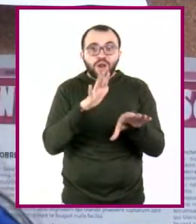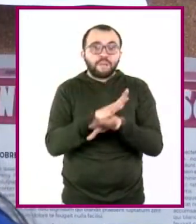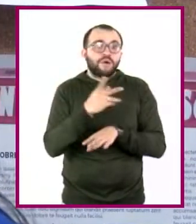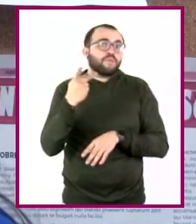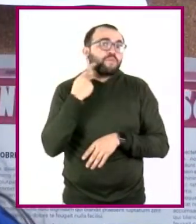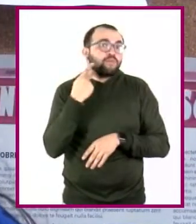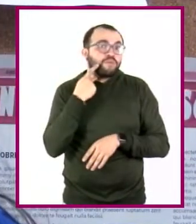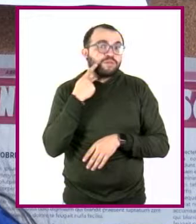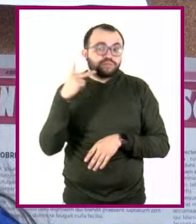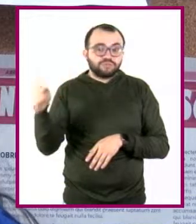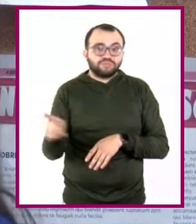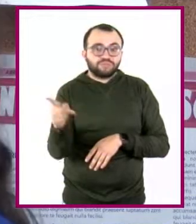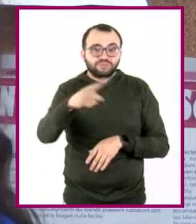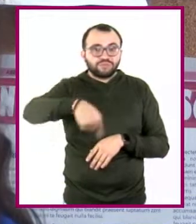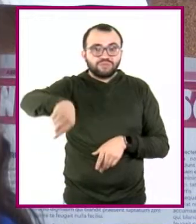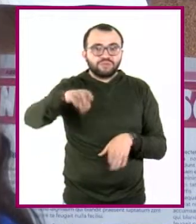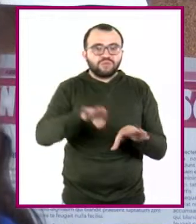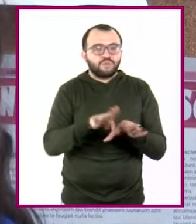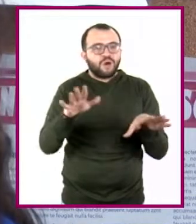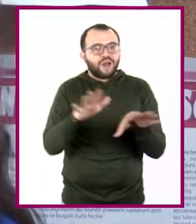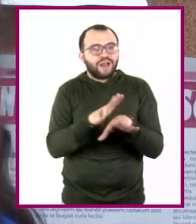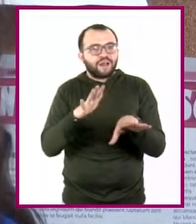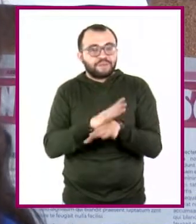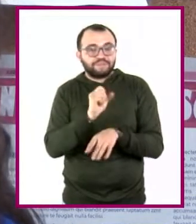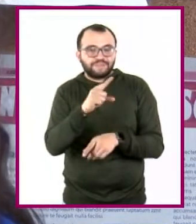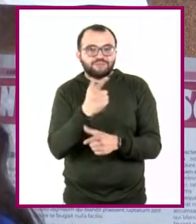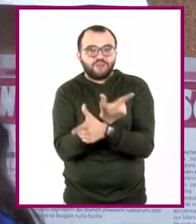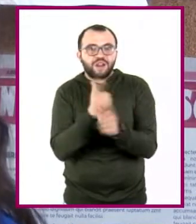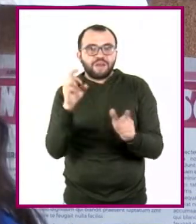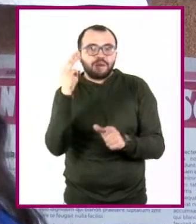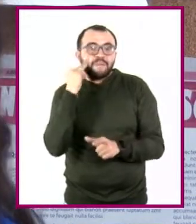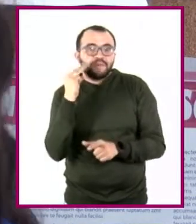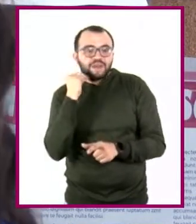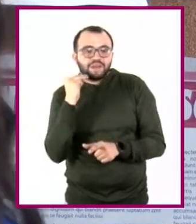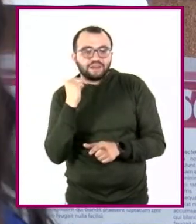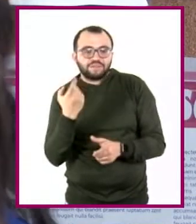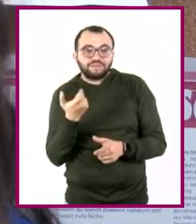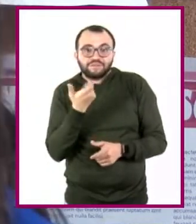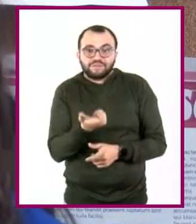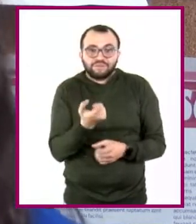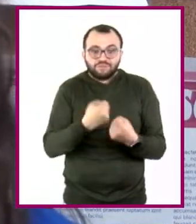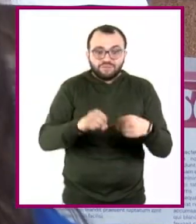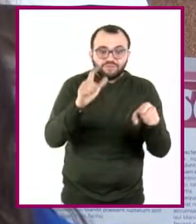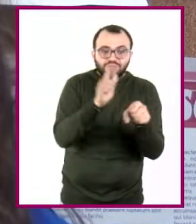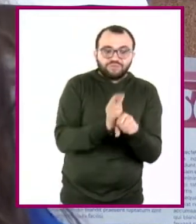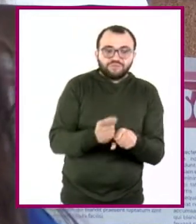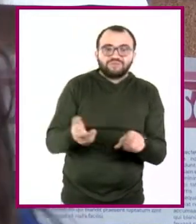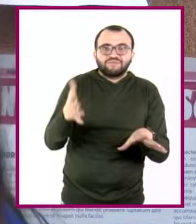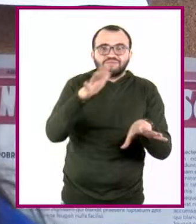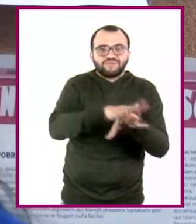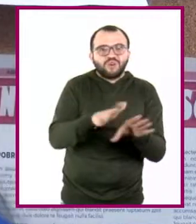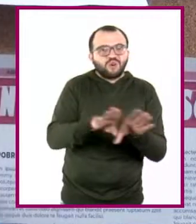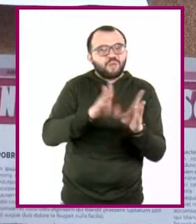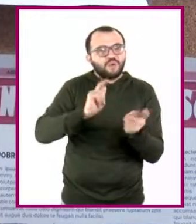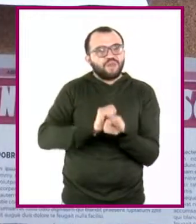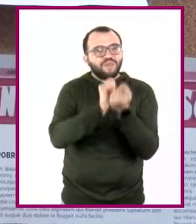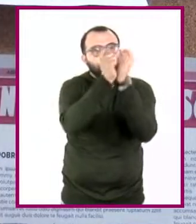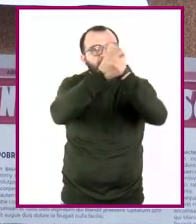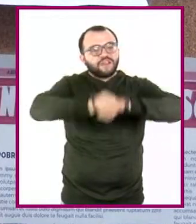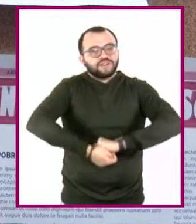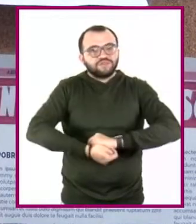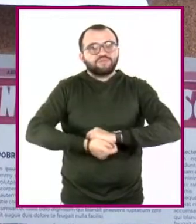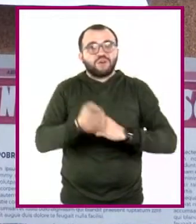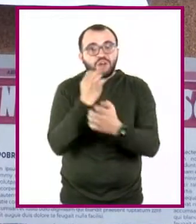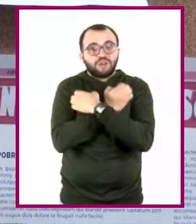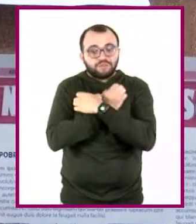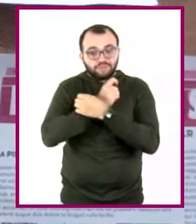y las consecuencias que ha generado el modelo de libre mercado sobre la estructura económica y social, y cómo se ha transformado la educación en nuestro